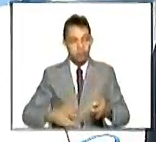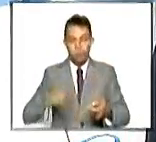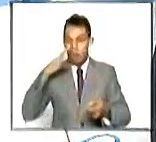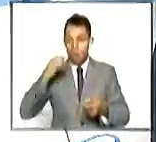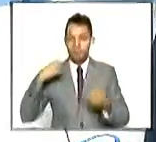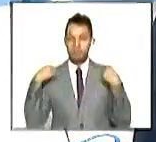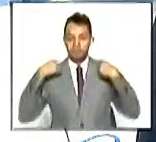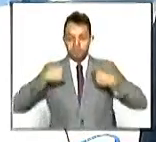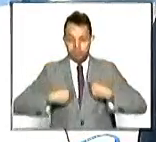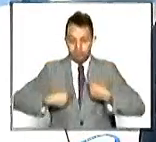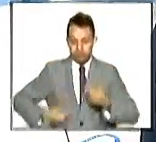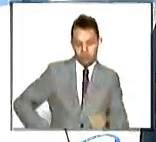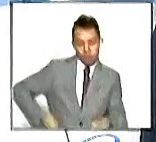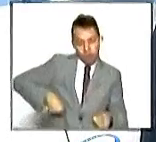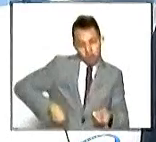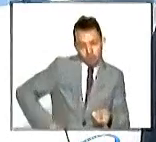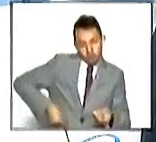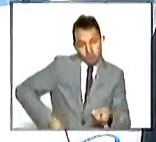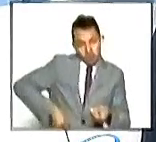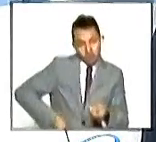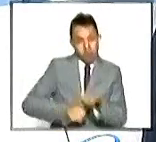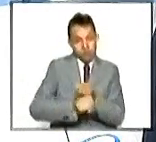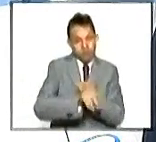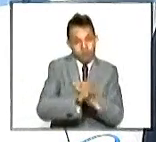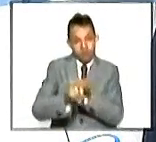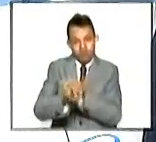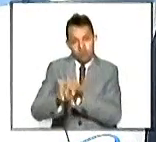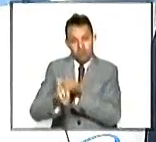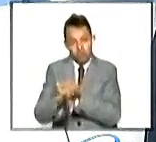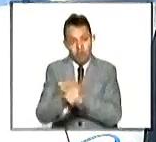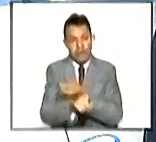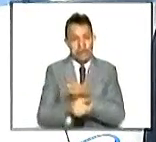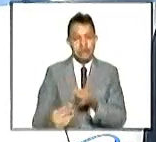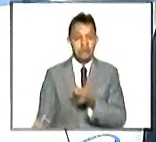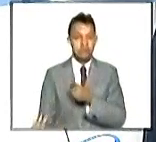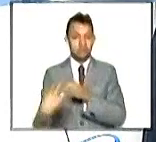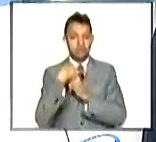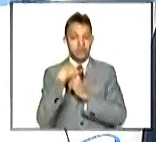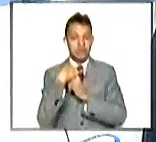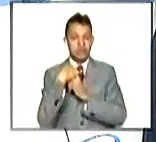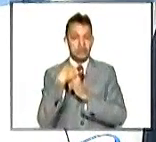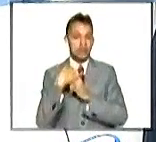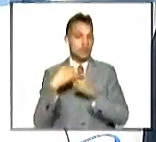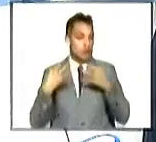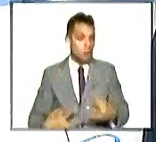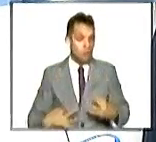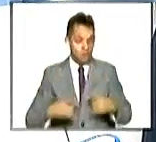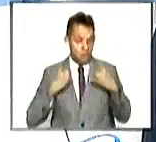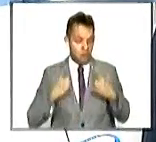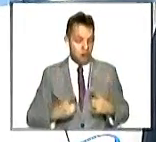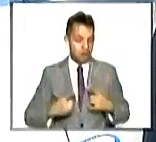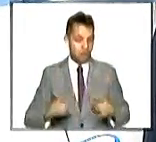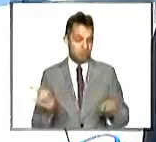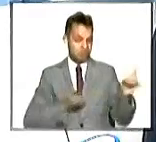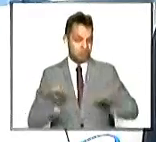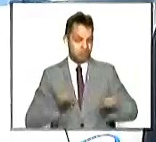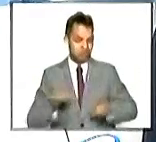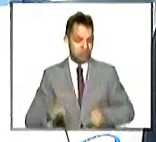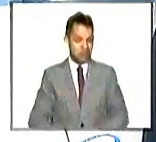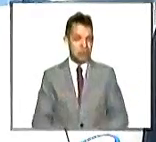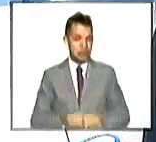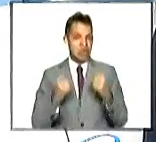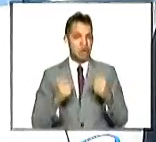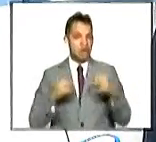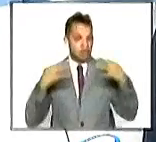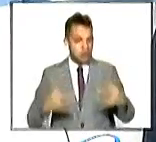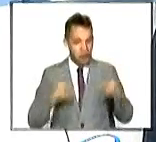veces a la semana, empezó a hacer un proceso de intoxicación por los metales pesados de los fungicidas. Qué daño